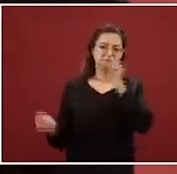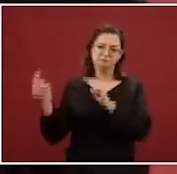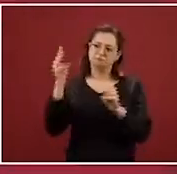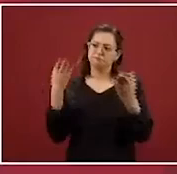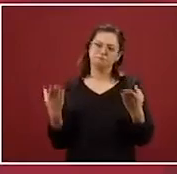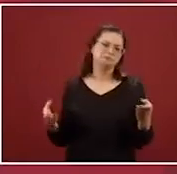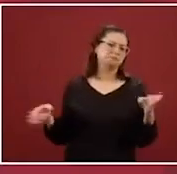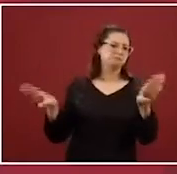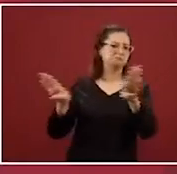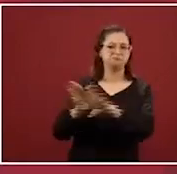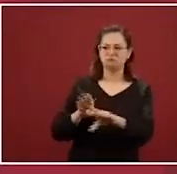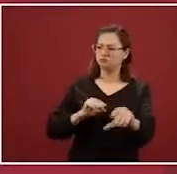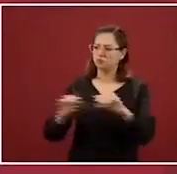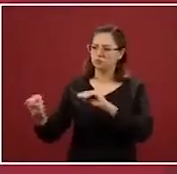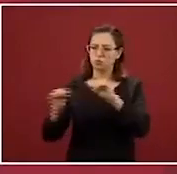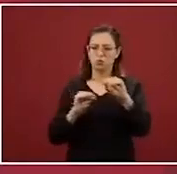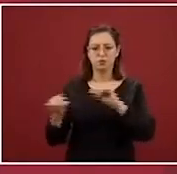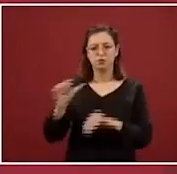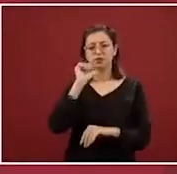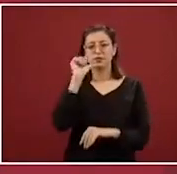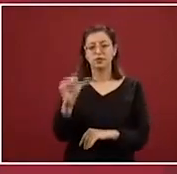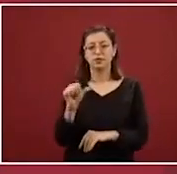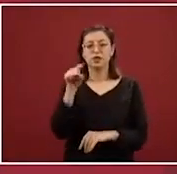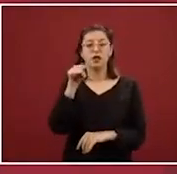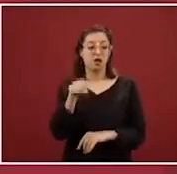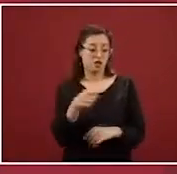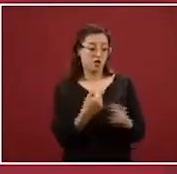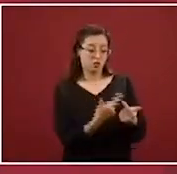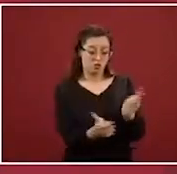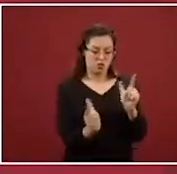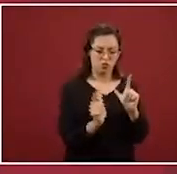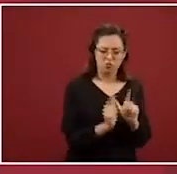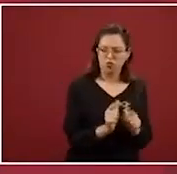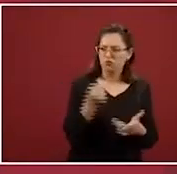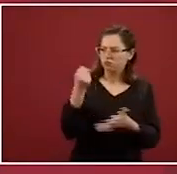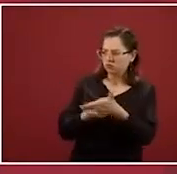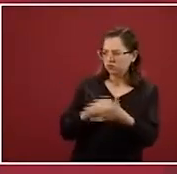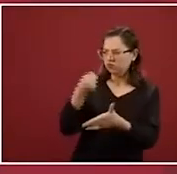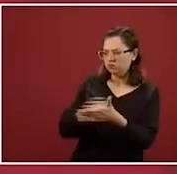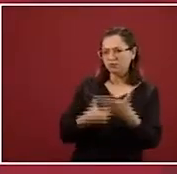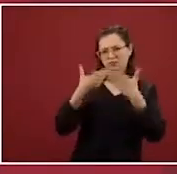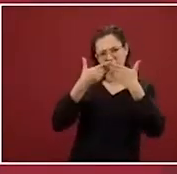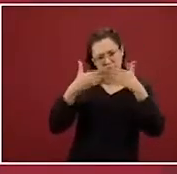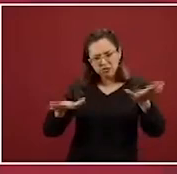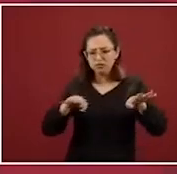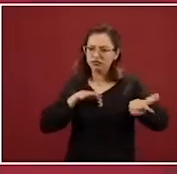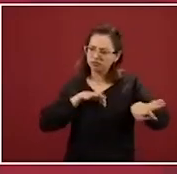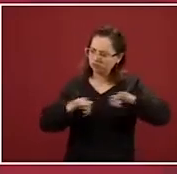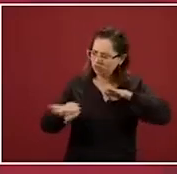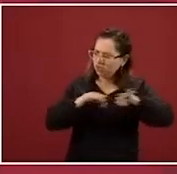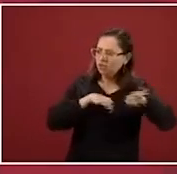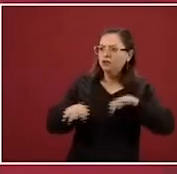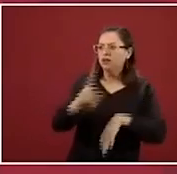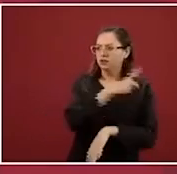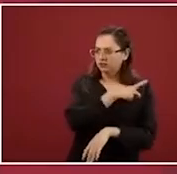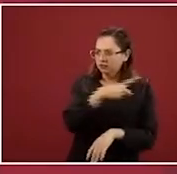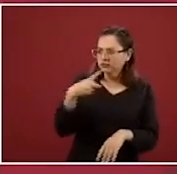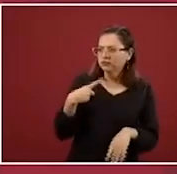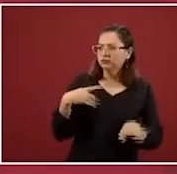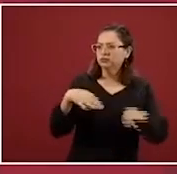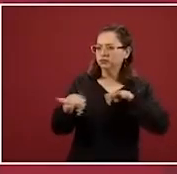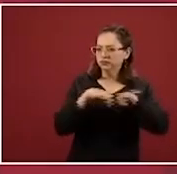grupo pidiendo que se abra la mina porque es una fuente de empleo.